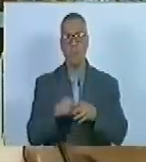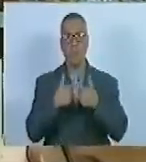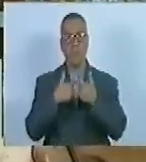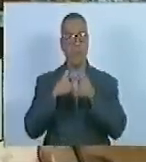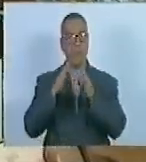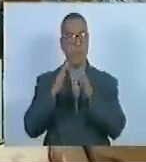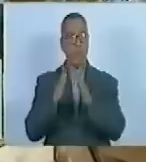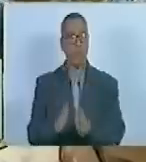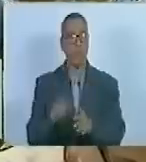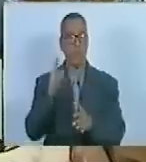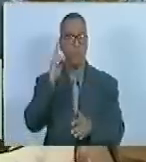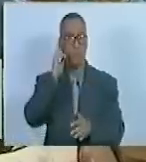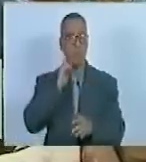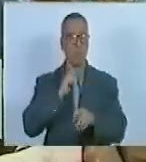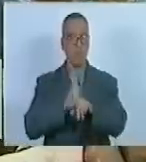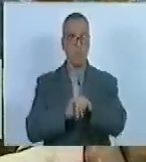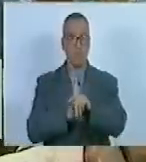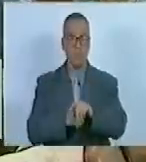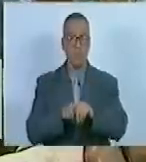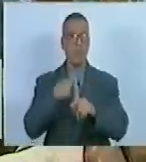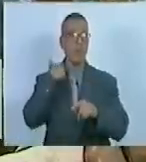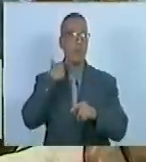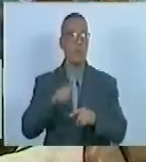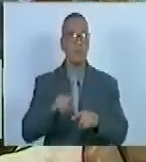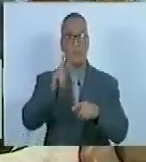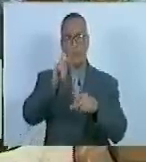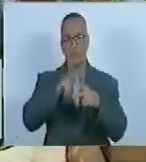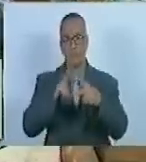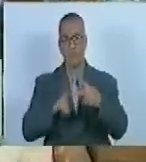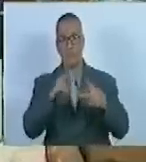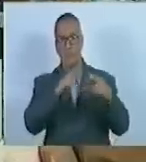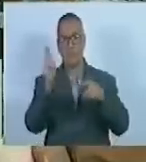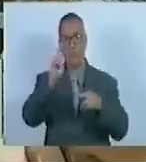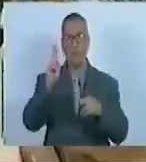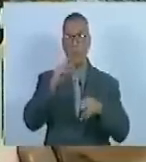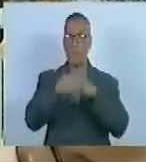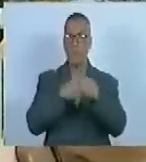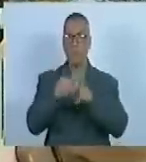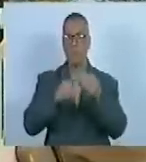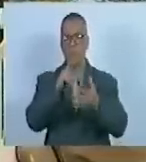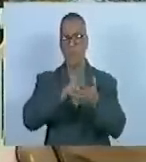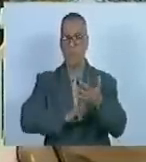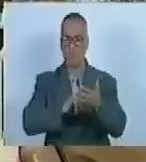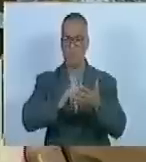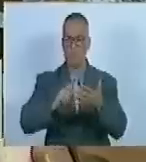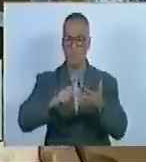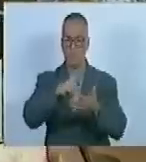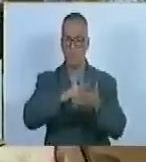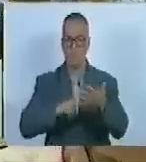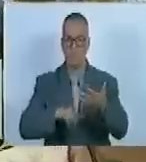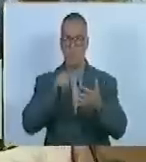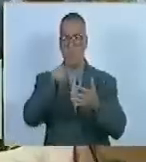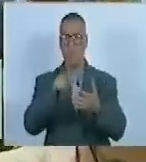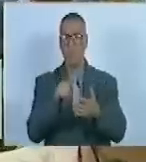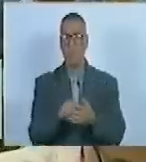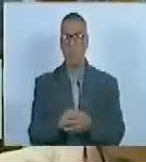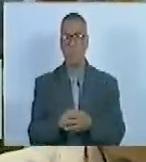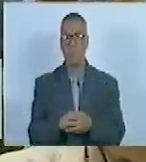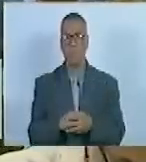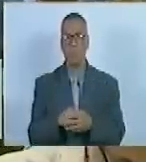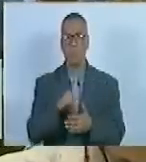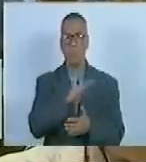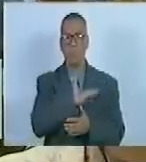libertador, en el momento de la pérdida de la Segunda República, hace este manifiesto con una particularidad que